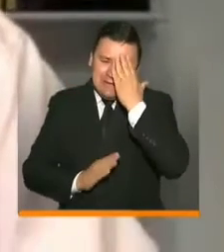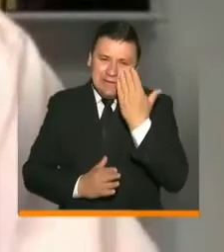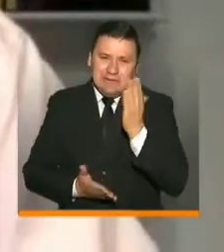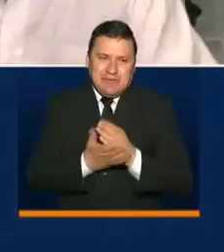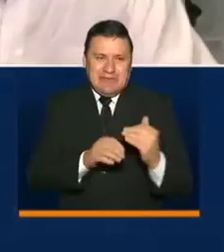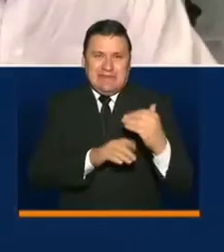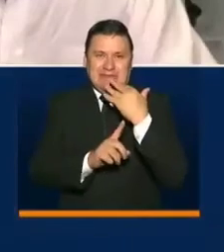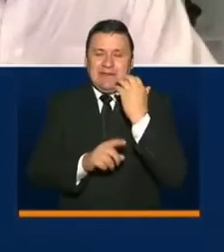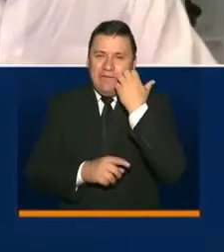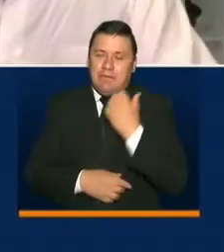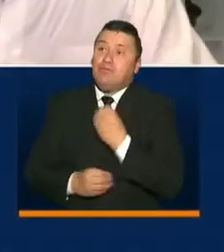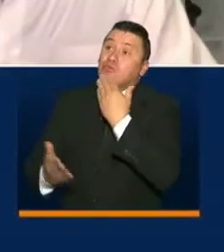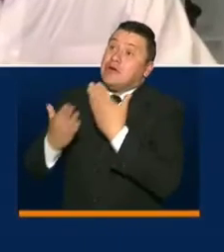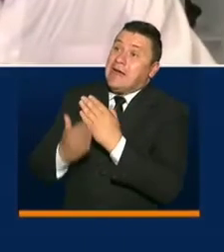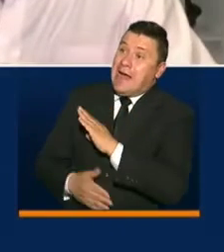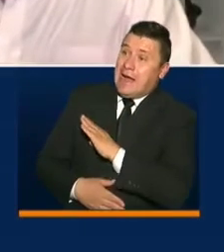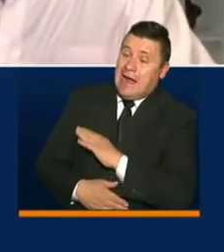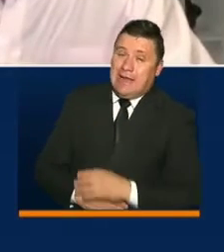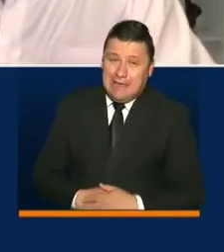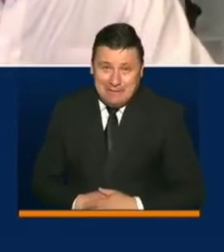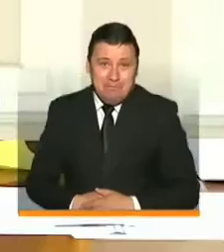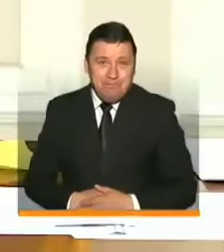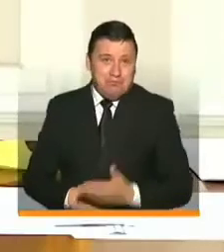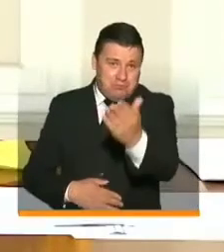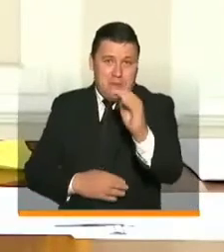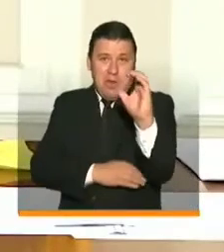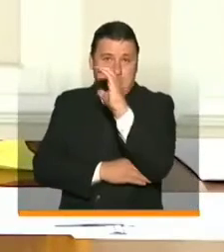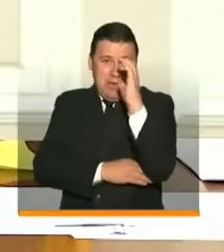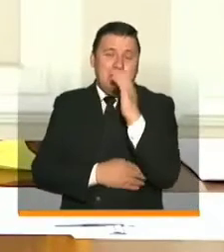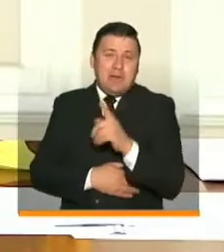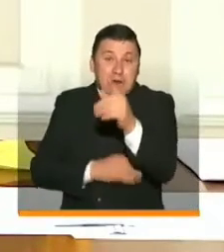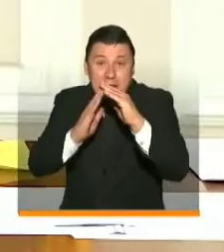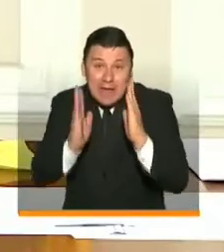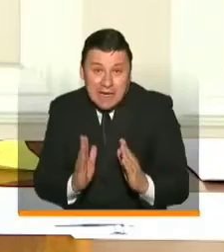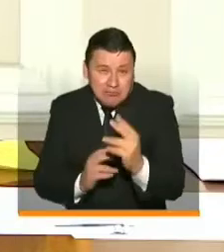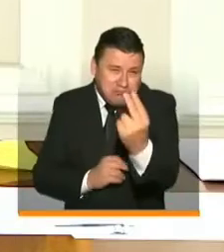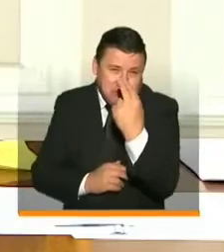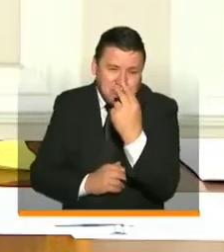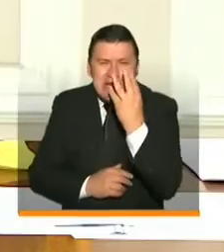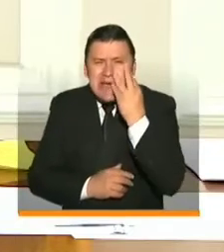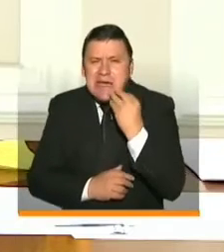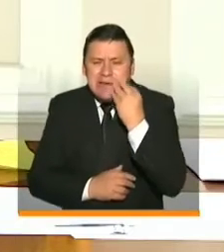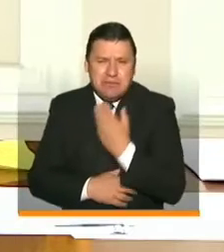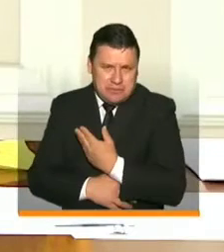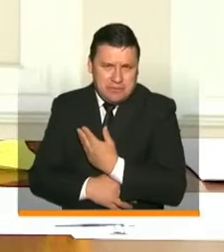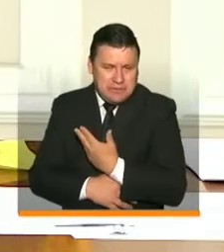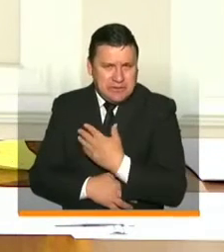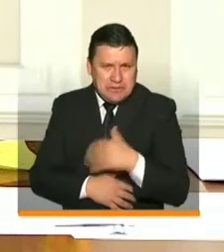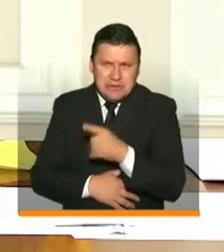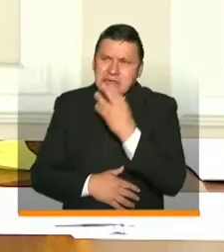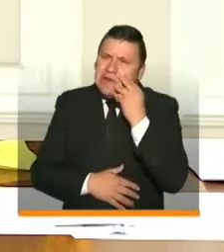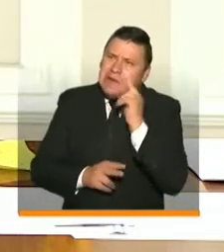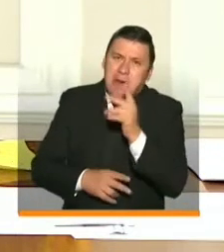enfermedad. Gracias. Muchas gracias, alcalde. Y me gustaría que los colombianos también en sus casas puedan ver esa experiencia que ustedes